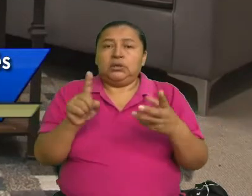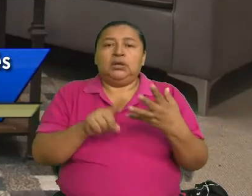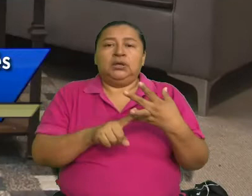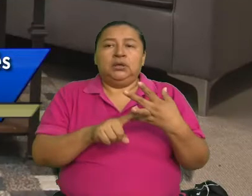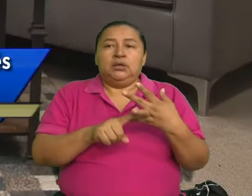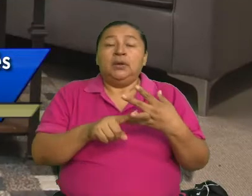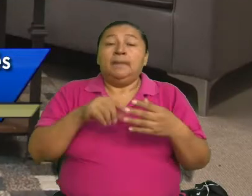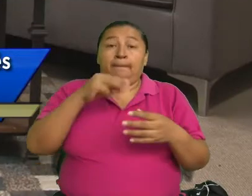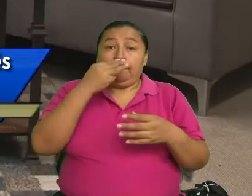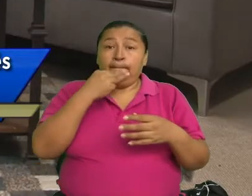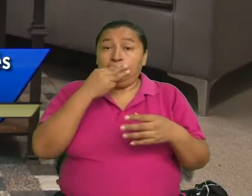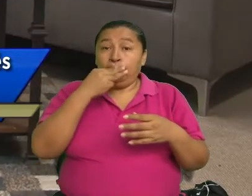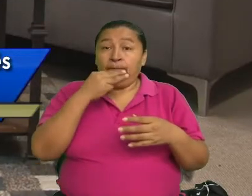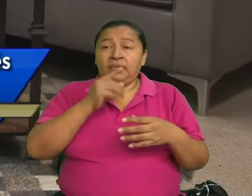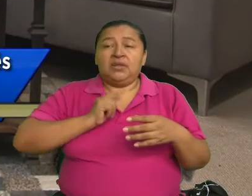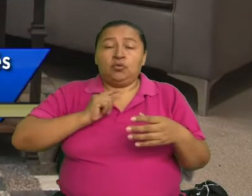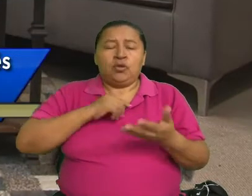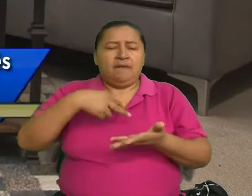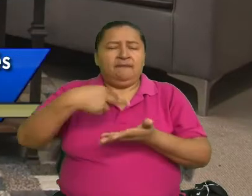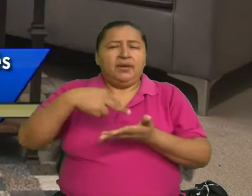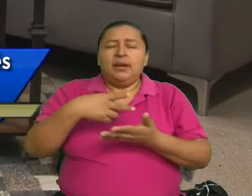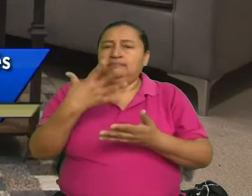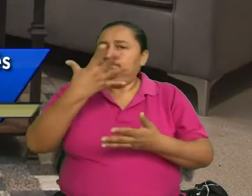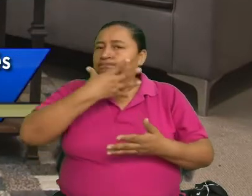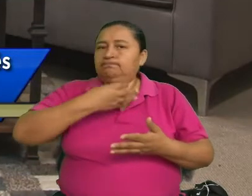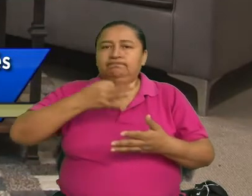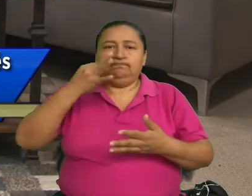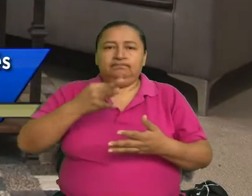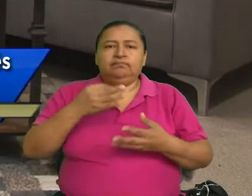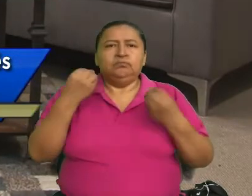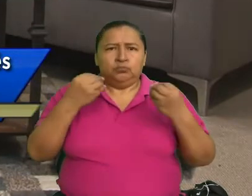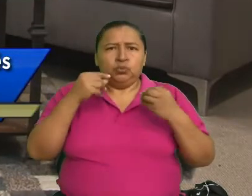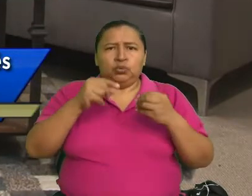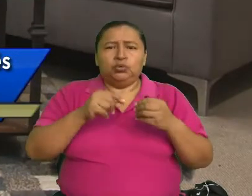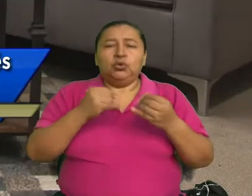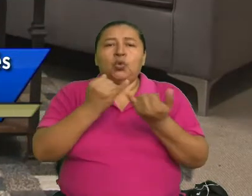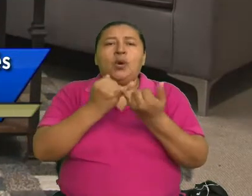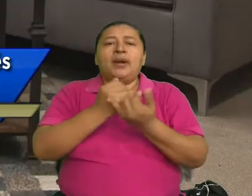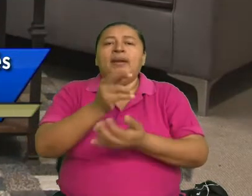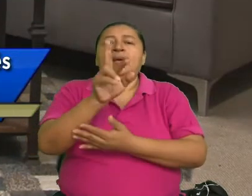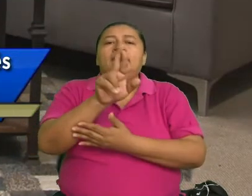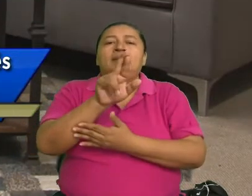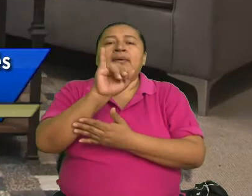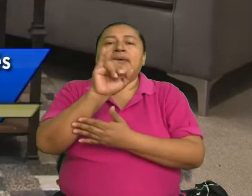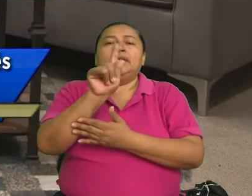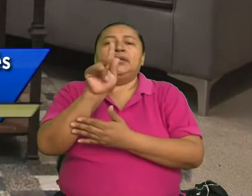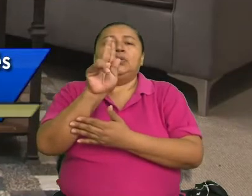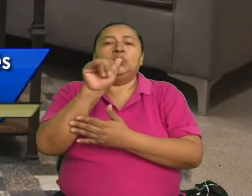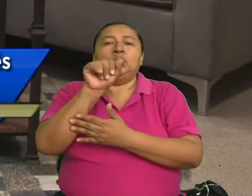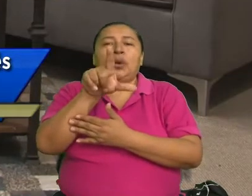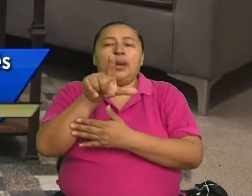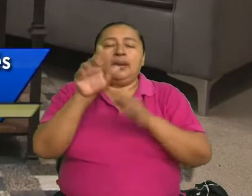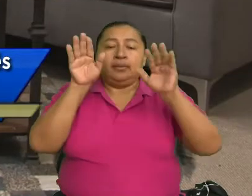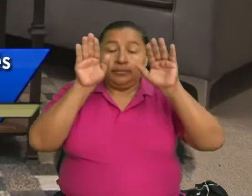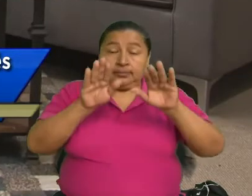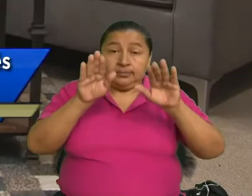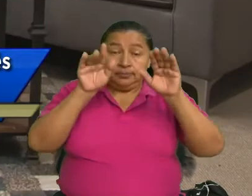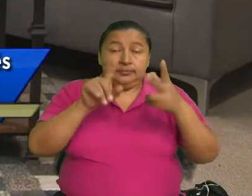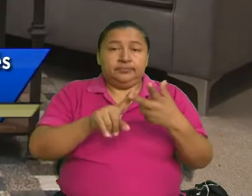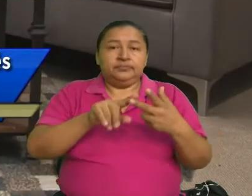Los miquitos tienen unas danzas preciosas, muchas de ellas rituales. También encontrar danza